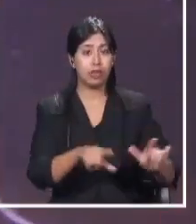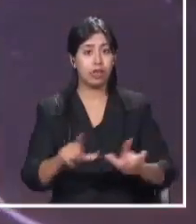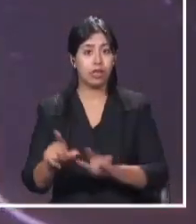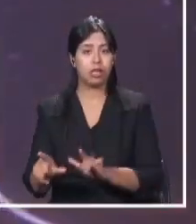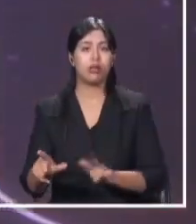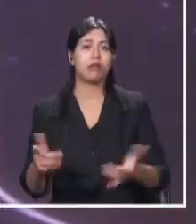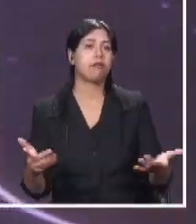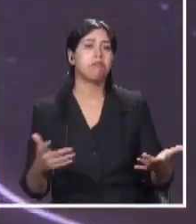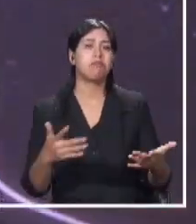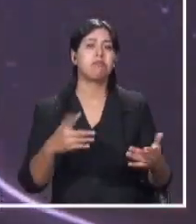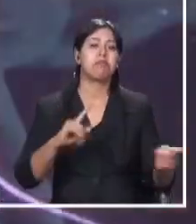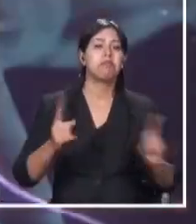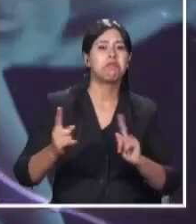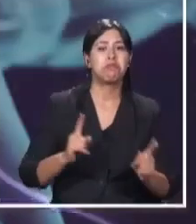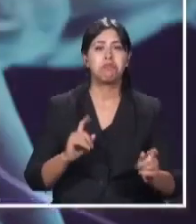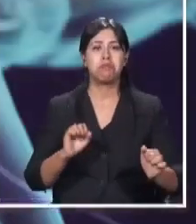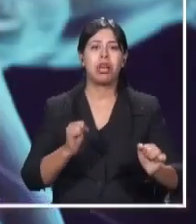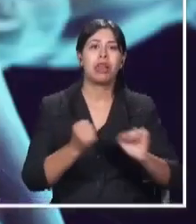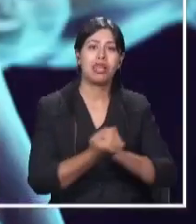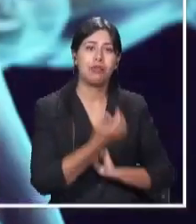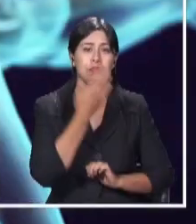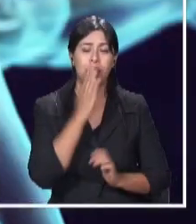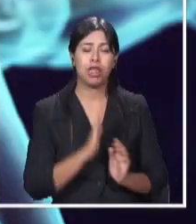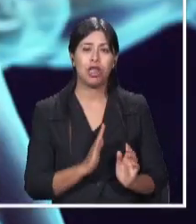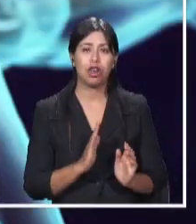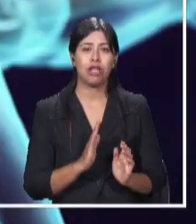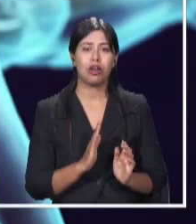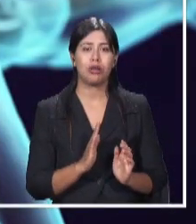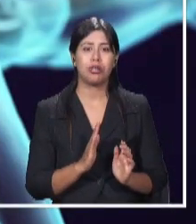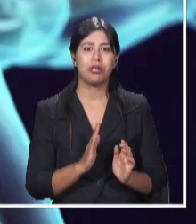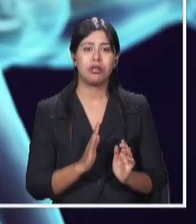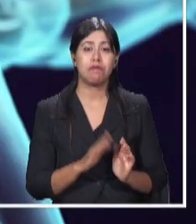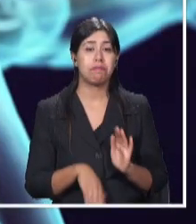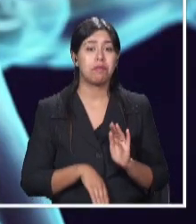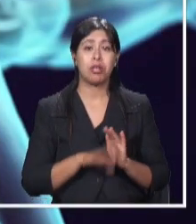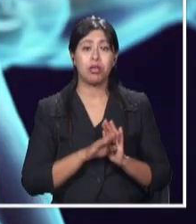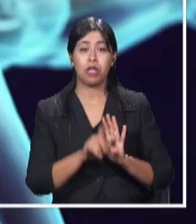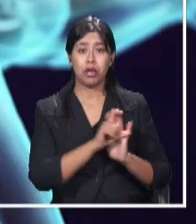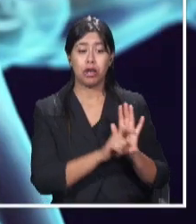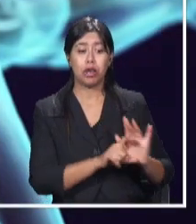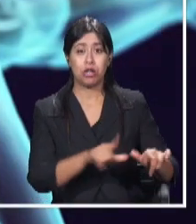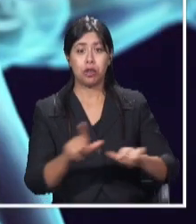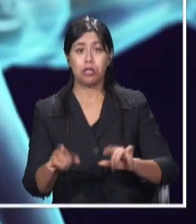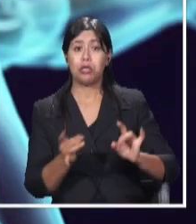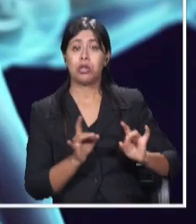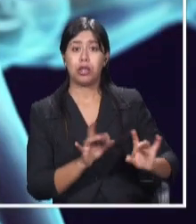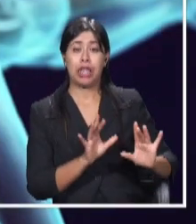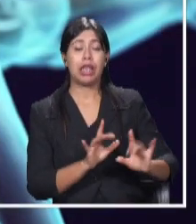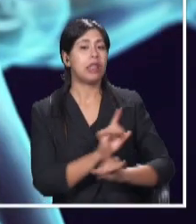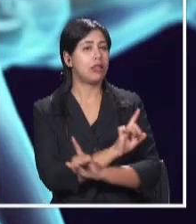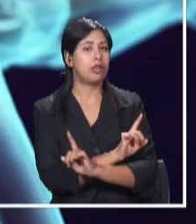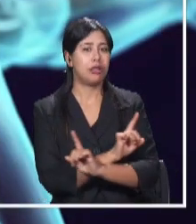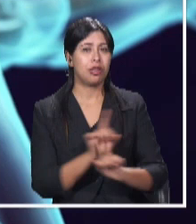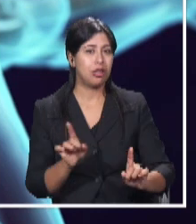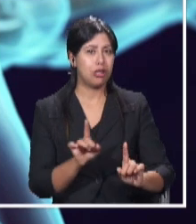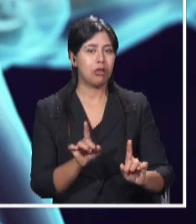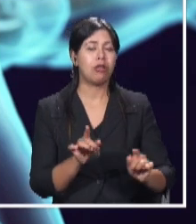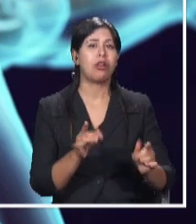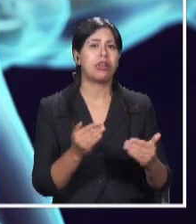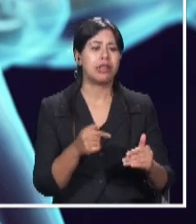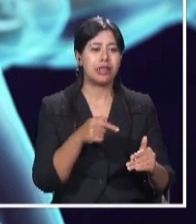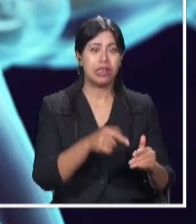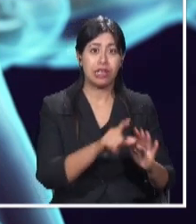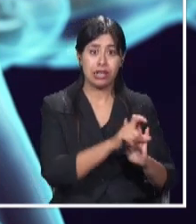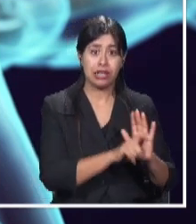más versátil, que se adecue de mejor forma, no basta el algoritmo solo, sino que tratemos que este algoritmo se